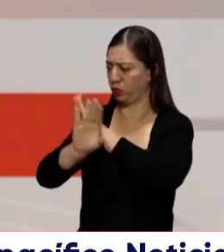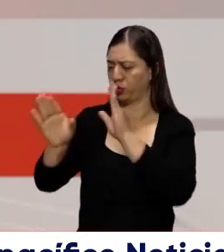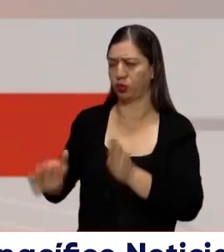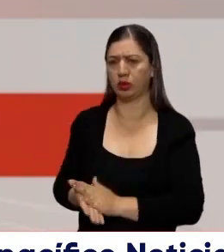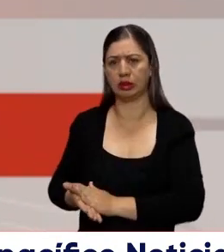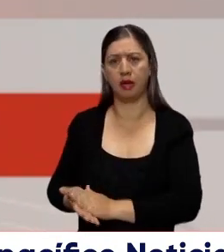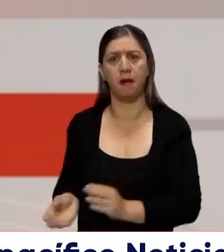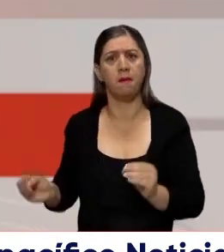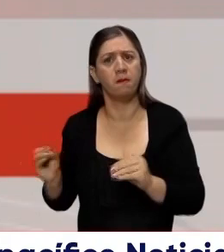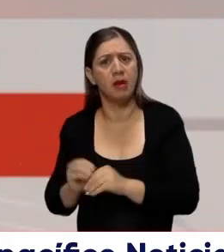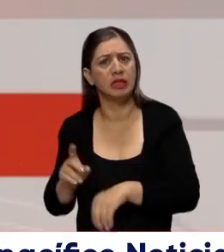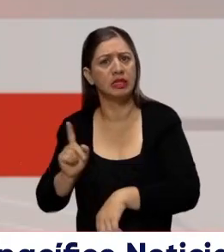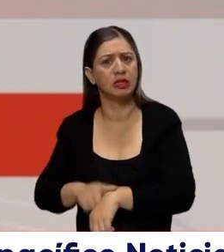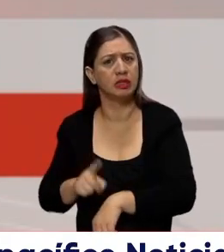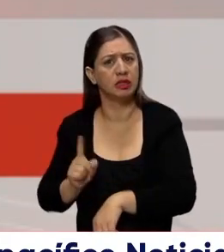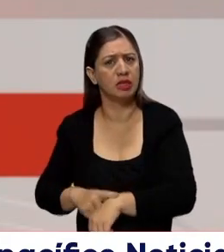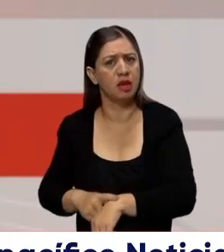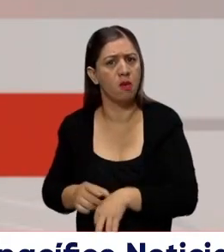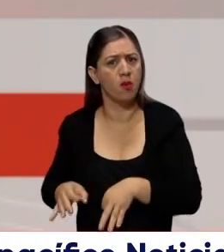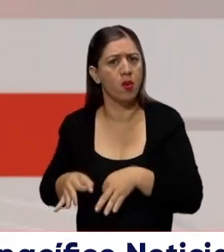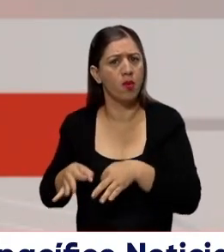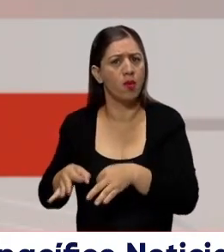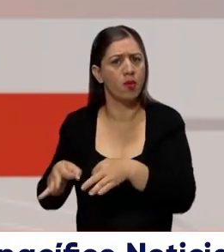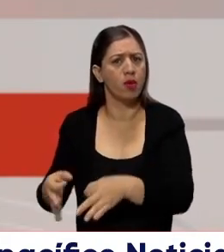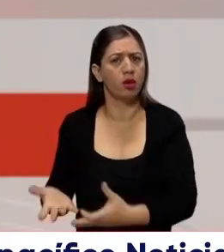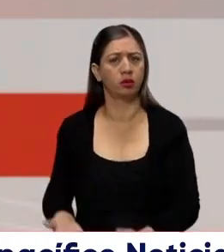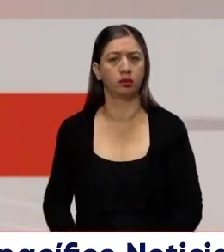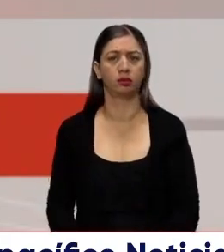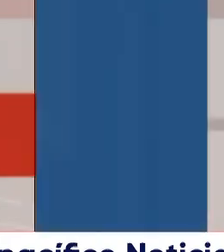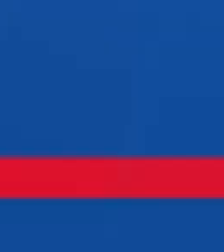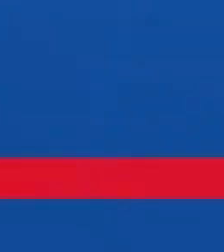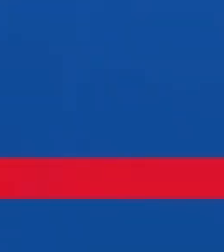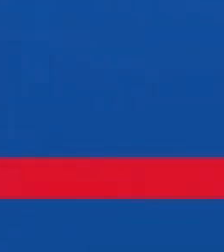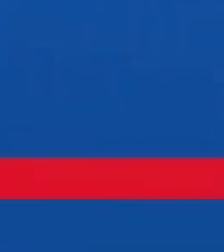cuánto tiempo más se estima que tardará este proceso.